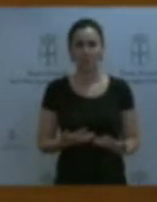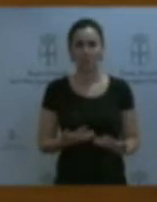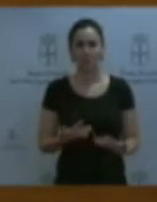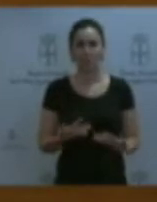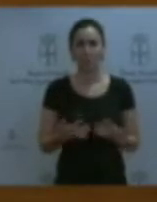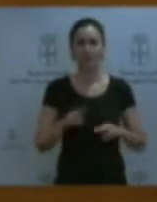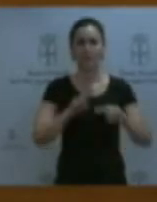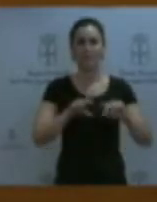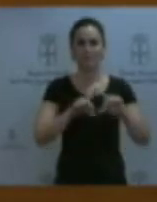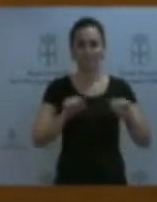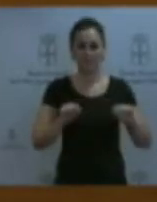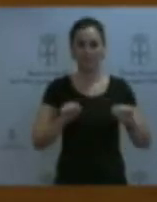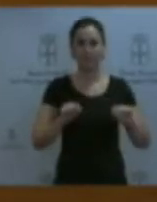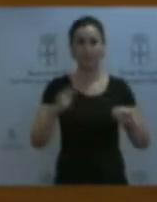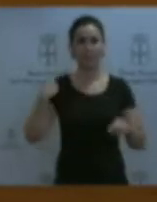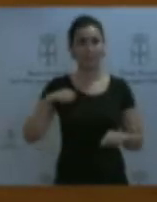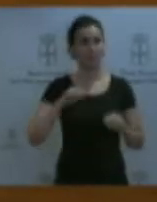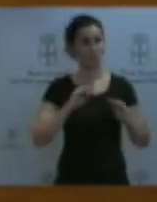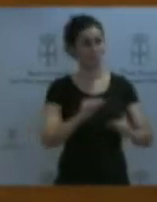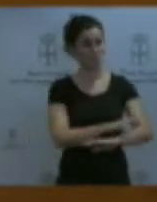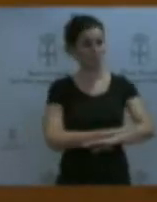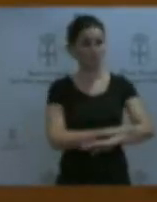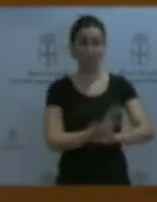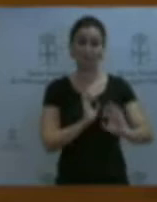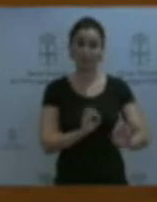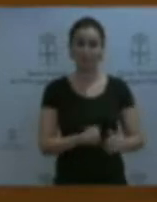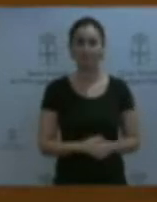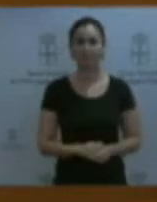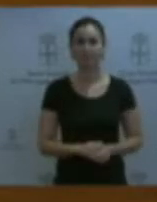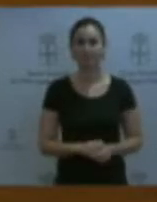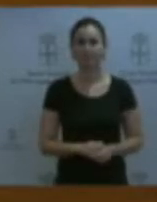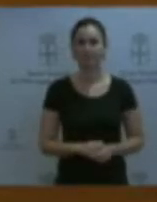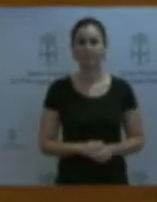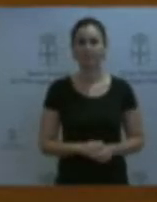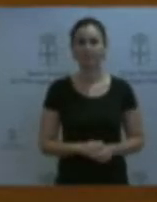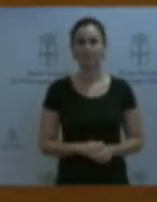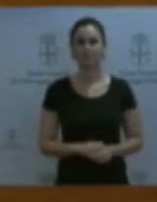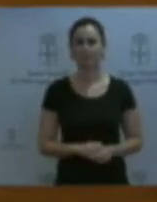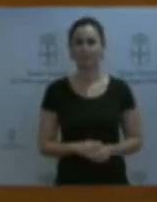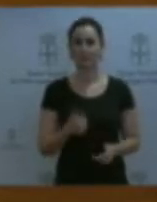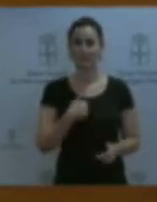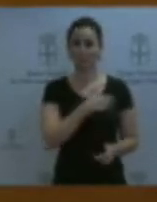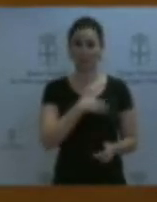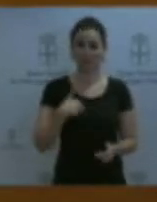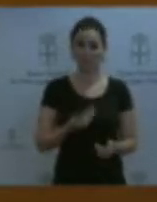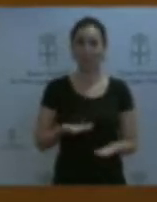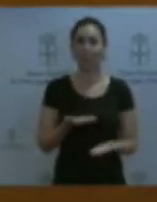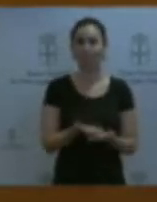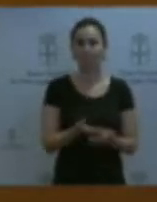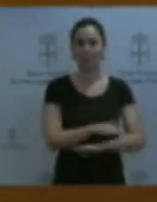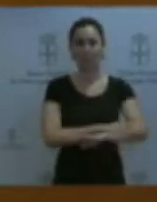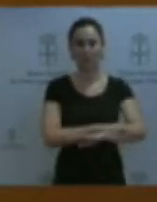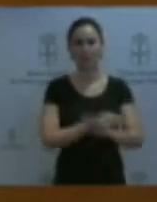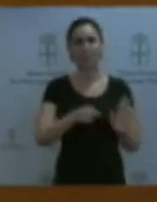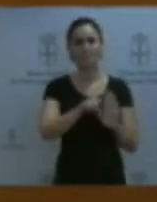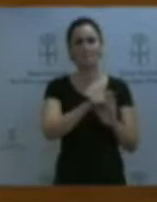gobierno, y por eso queremos exigir al gobierno una serie de medidas para que durante este periodo,